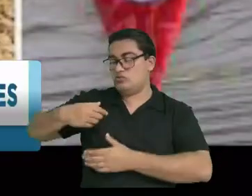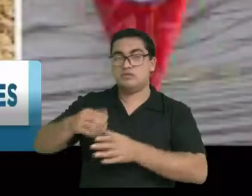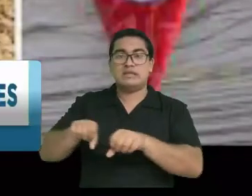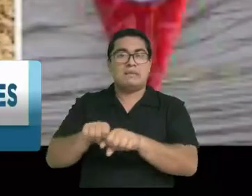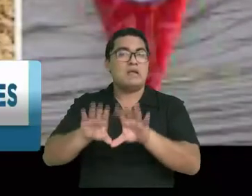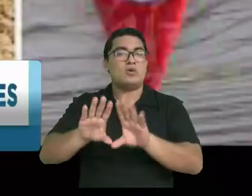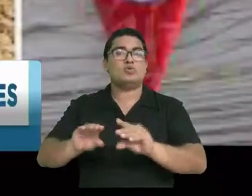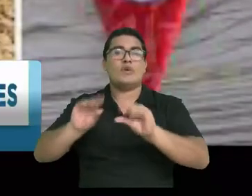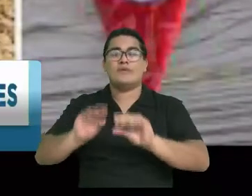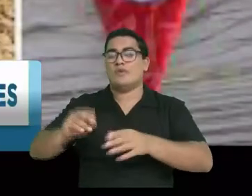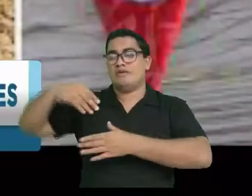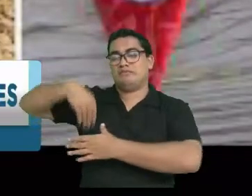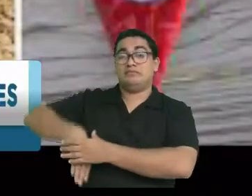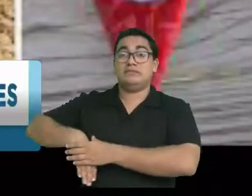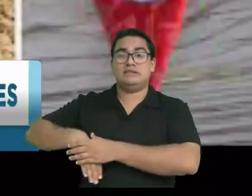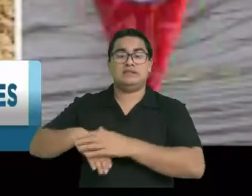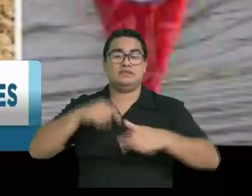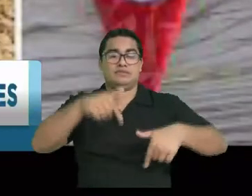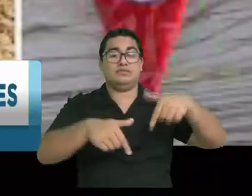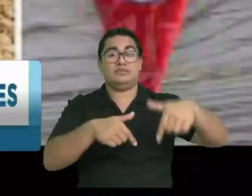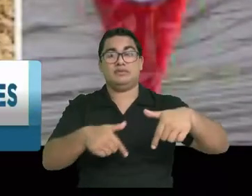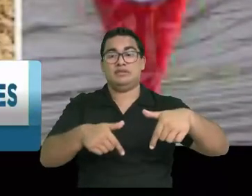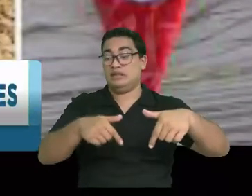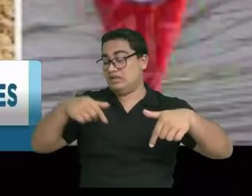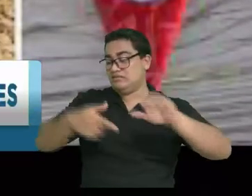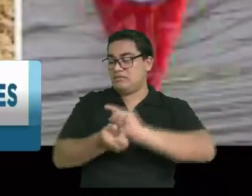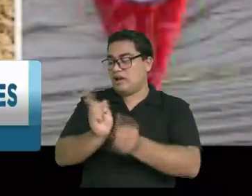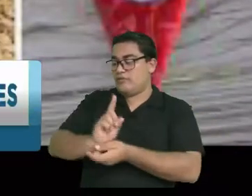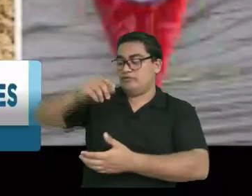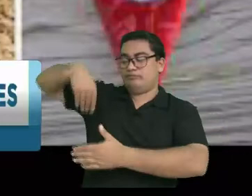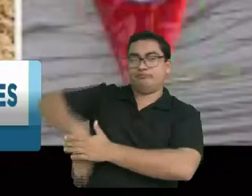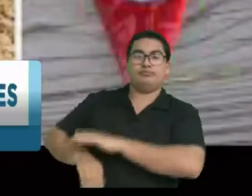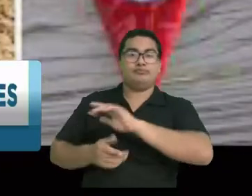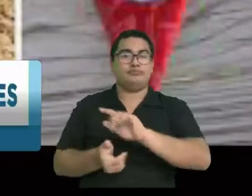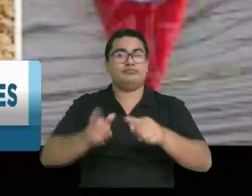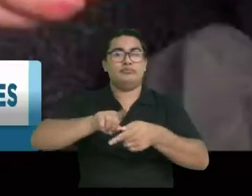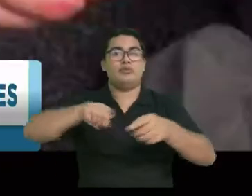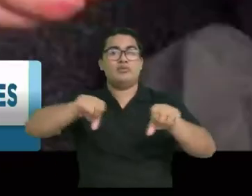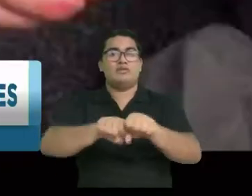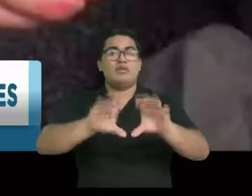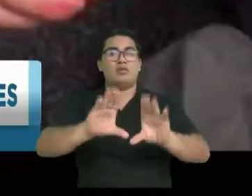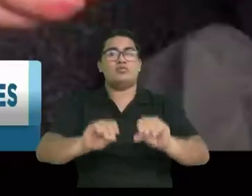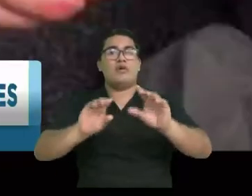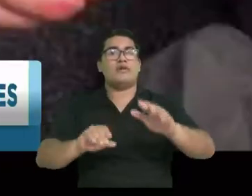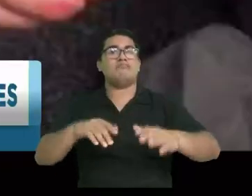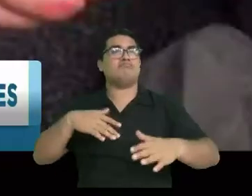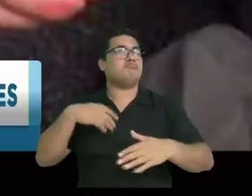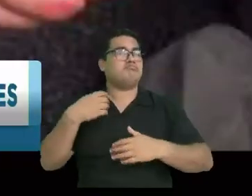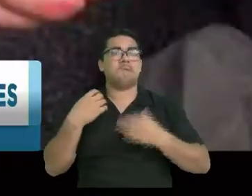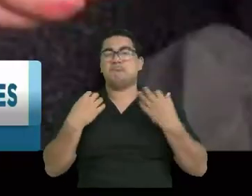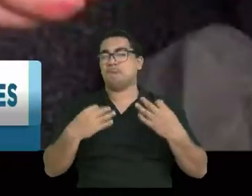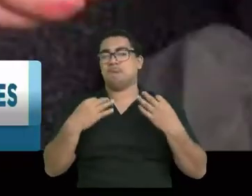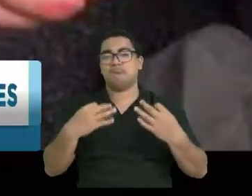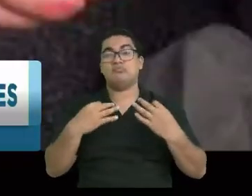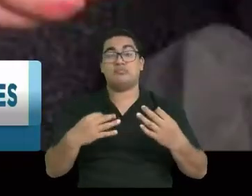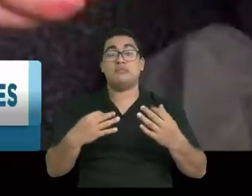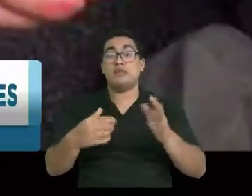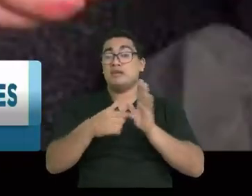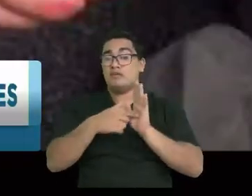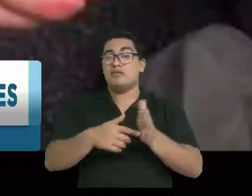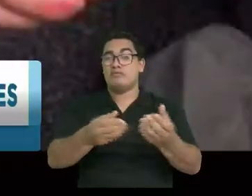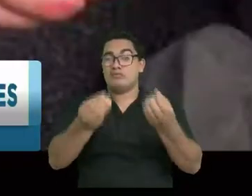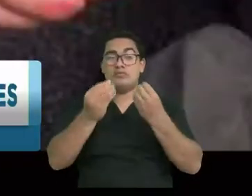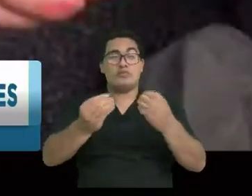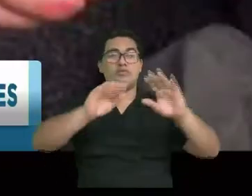ella pueda transportarse y evitar ese tipo de riesgos. Así hacen muchas que saben que han tenido problemas